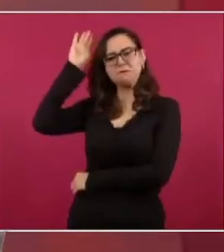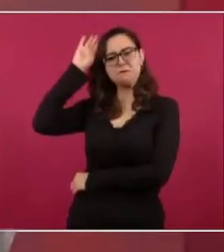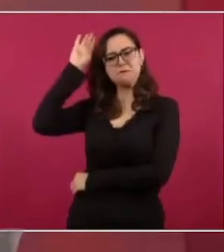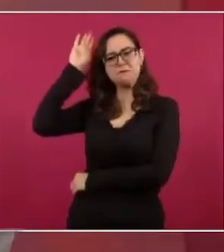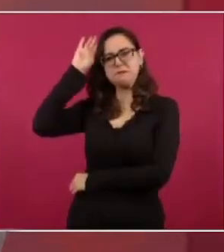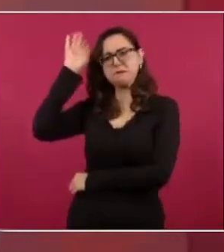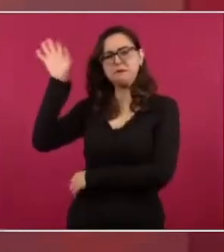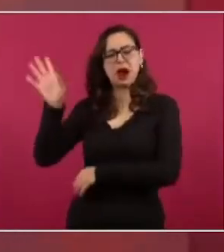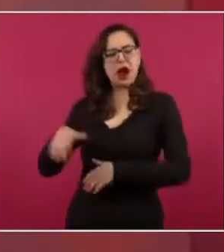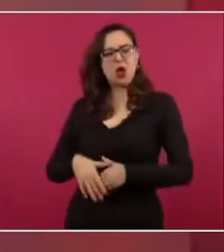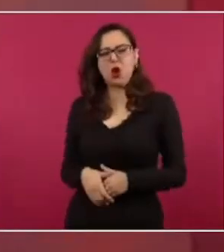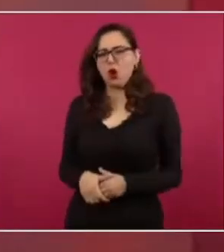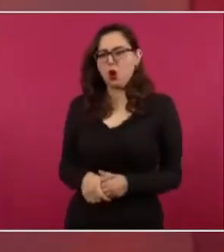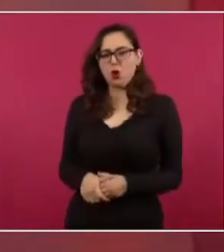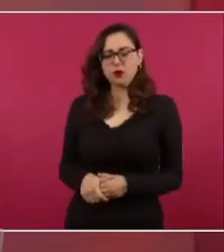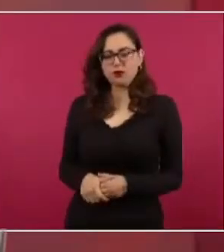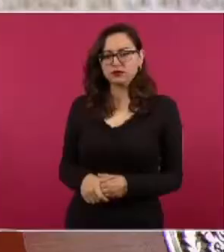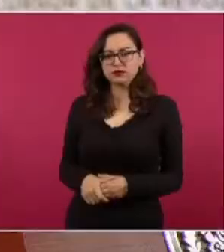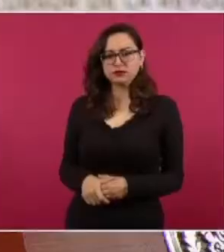de